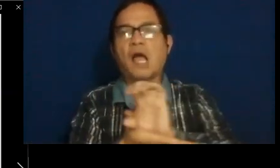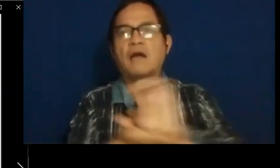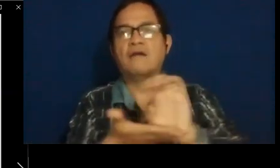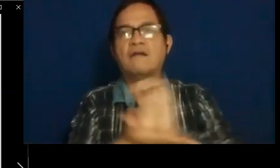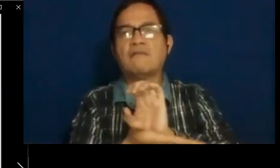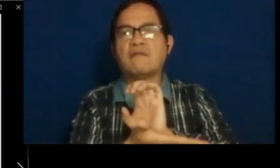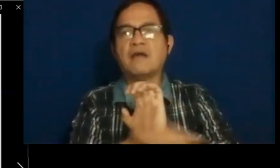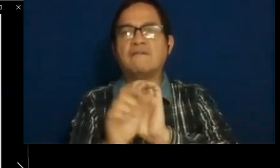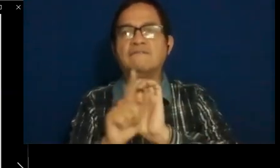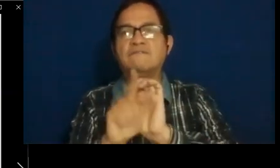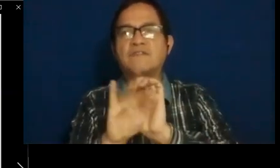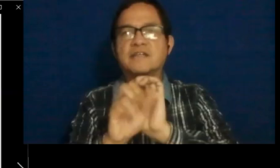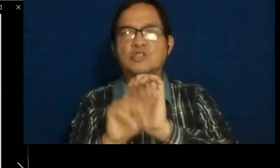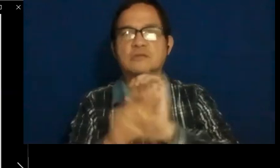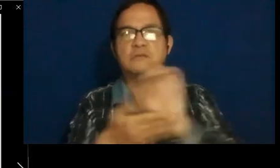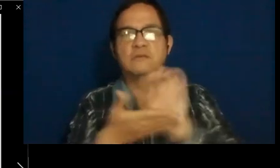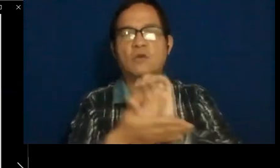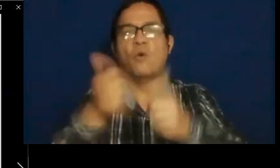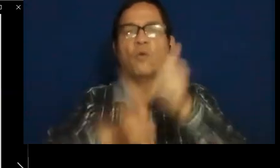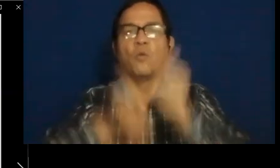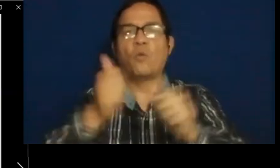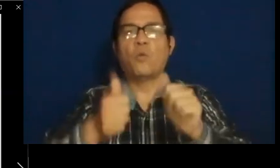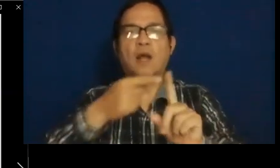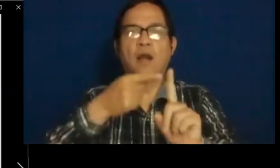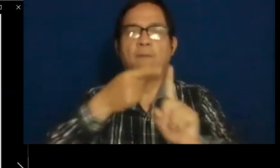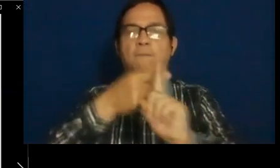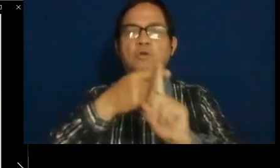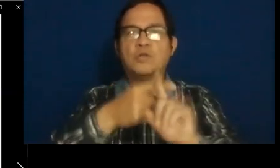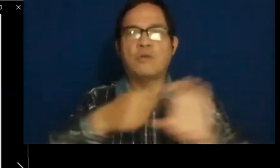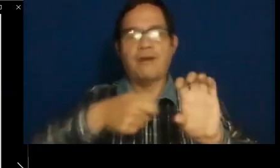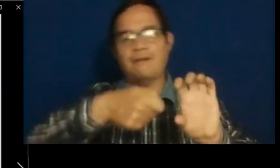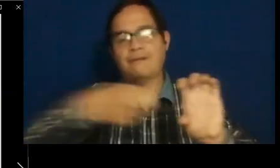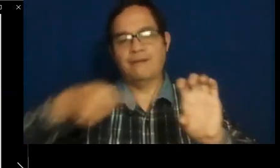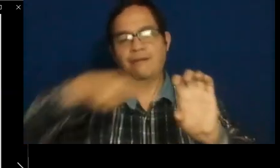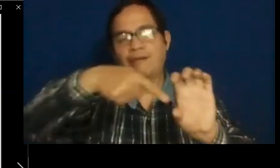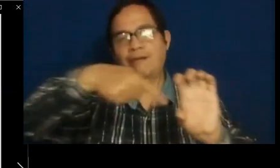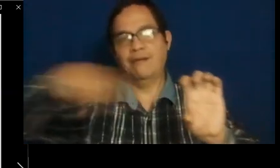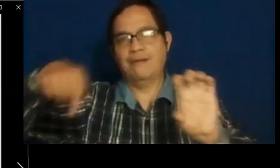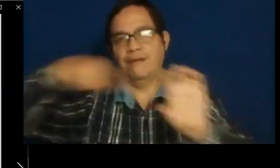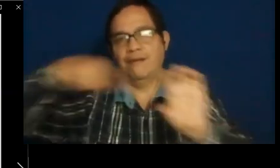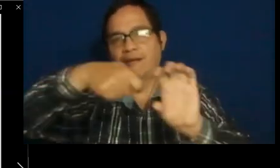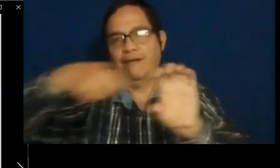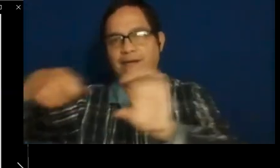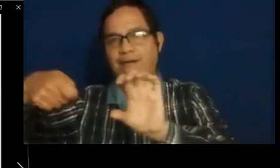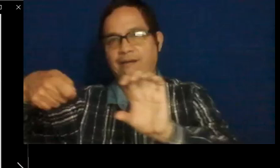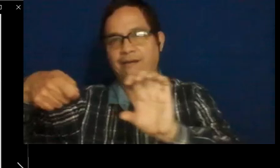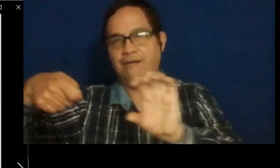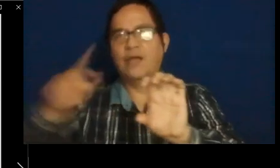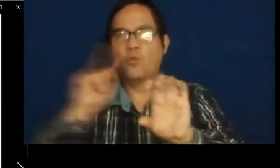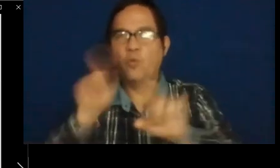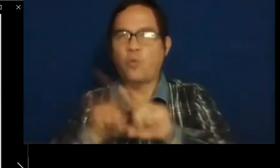positiva? Pues es que resulta que T1 va en el sentido del desplazamiento, va en este sentido. Entonces esta va a ser